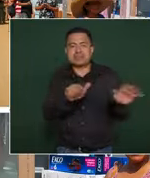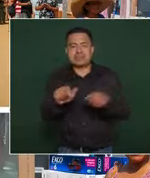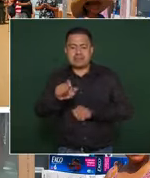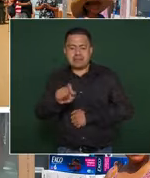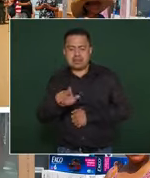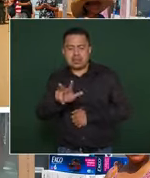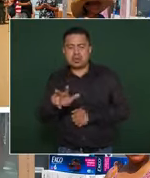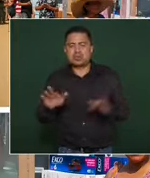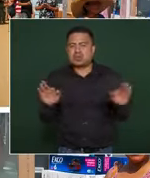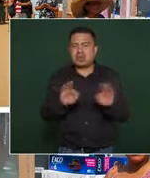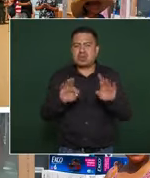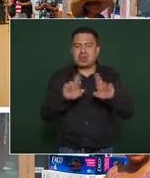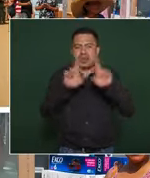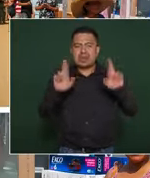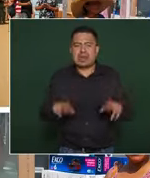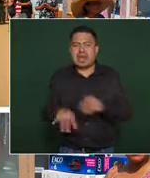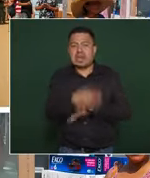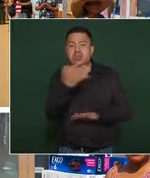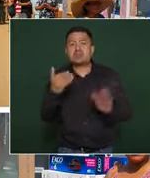15.628 refrigeradores y